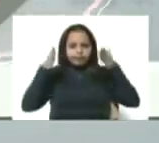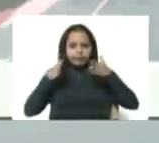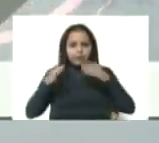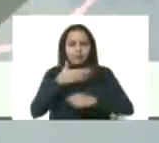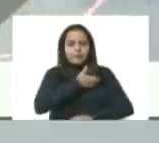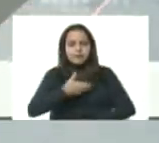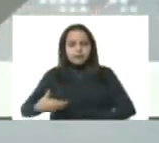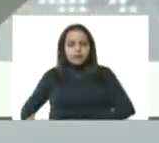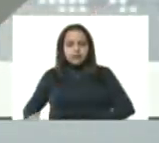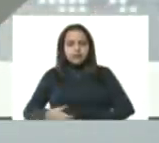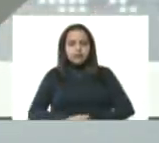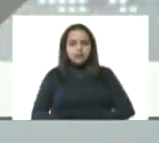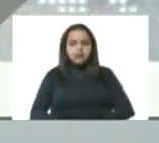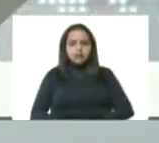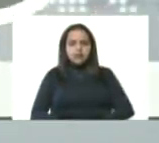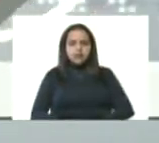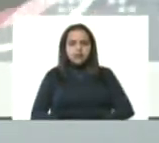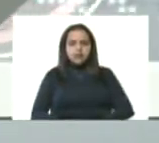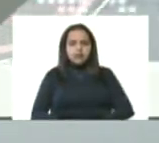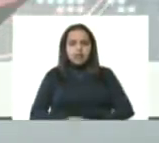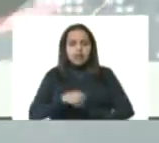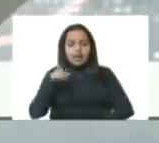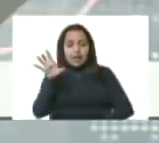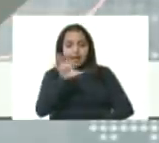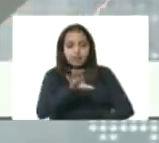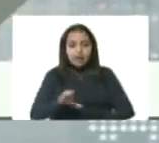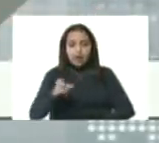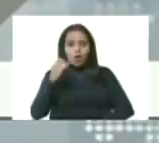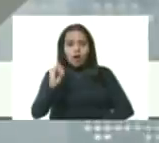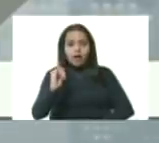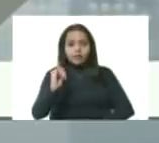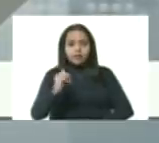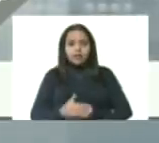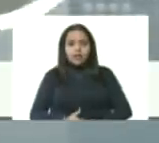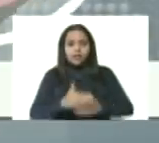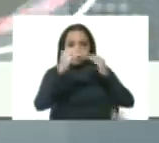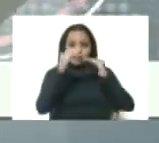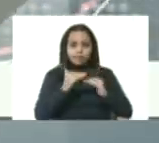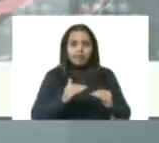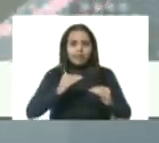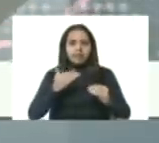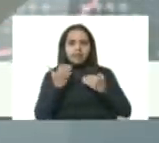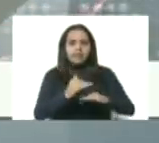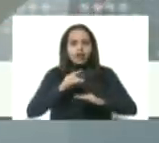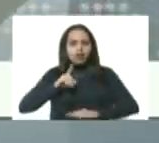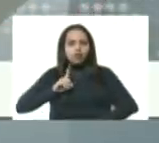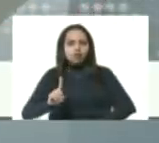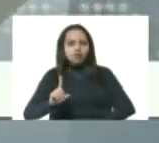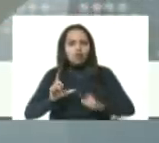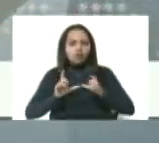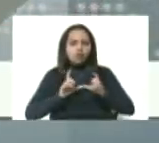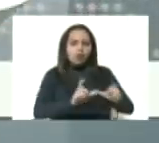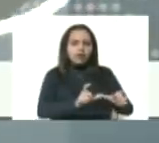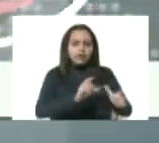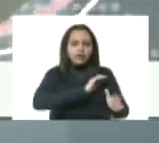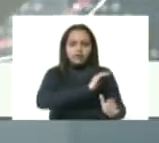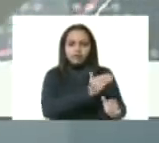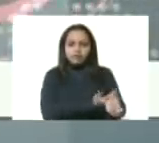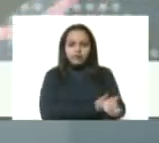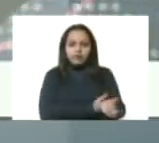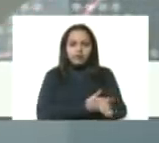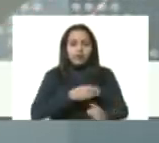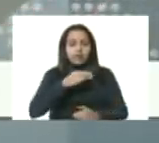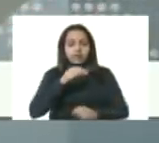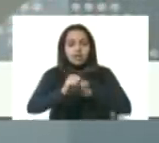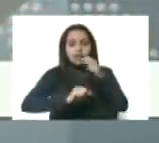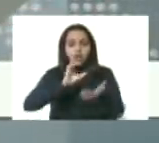presidente que estos 2 estados sean elevados al nivel 1 de cuarentena radical